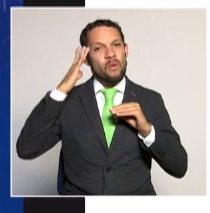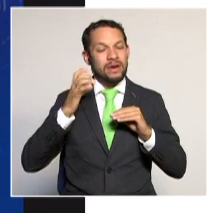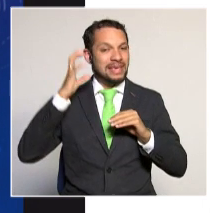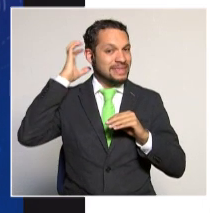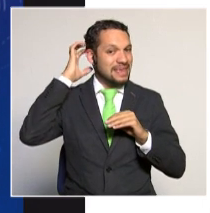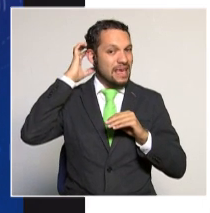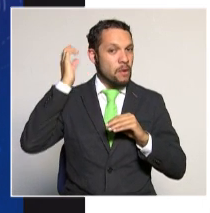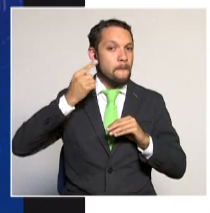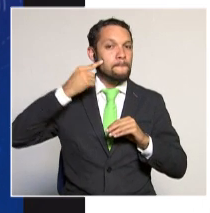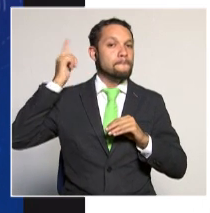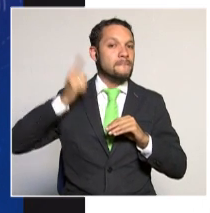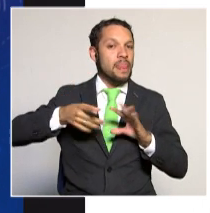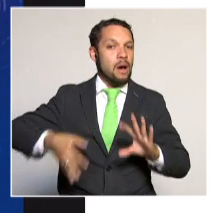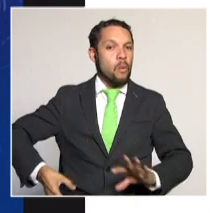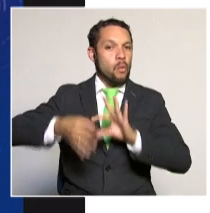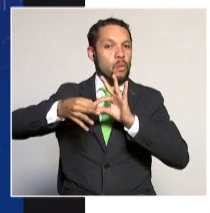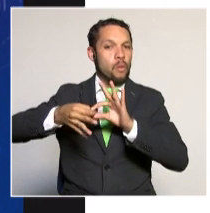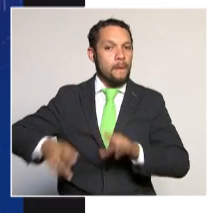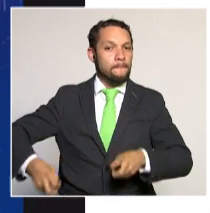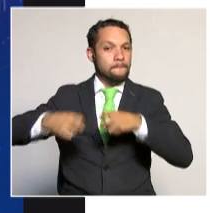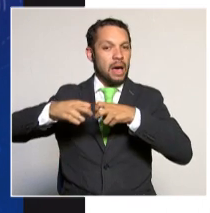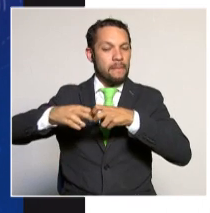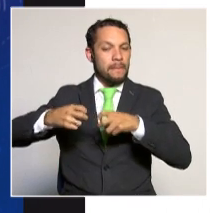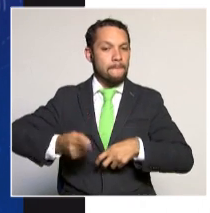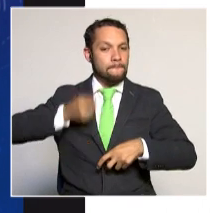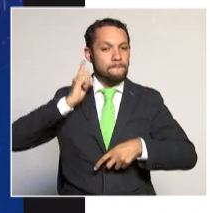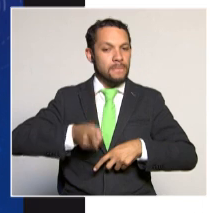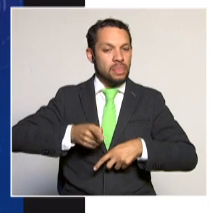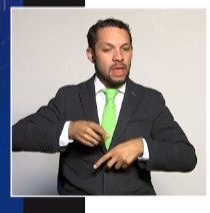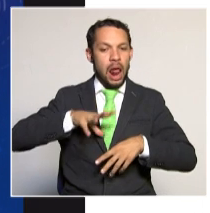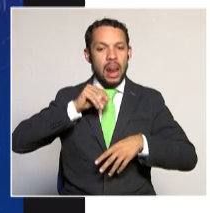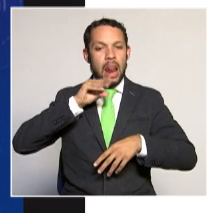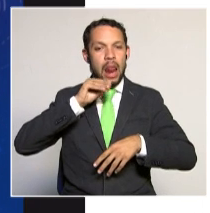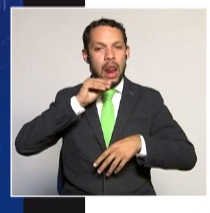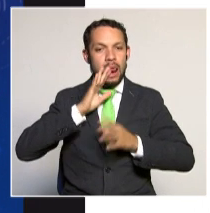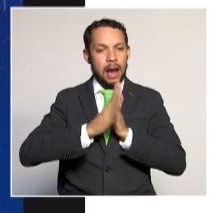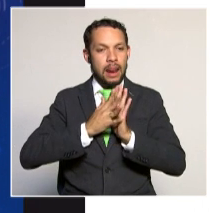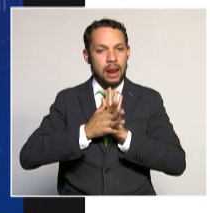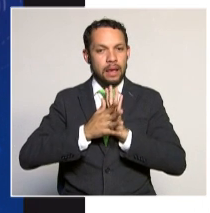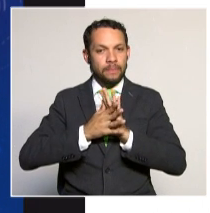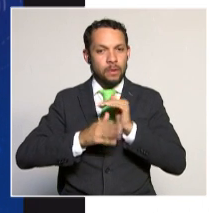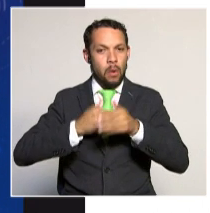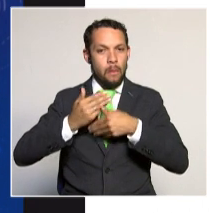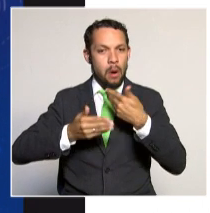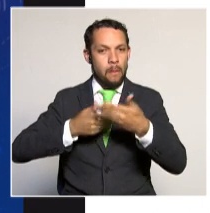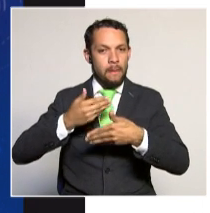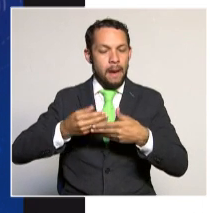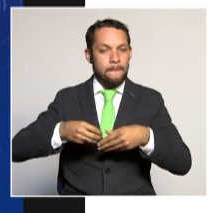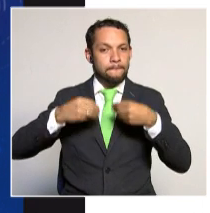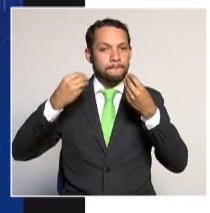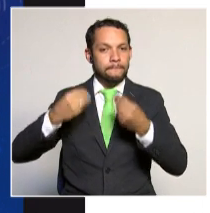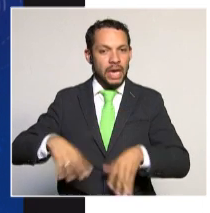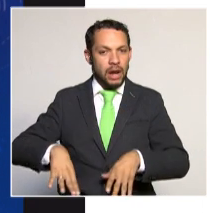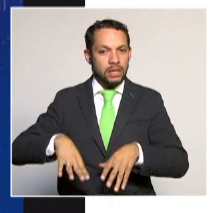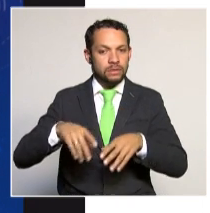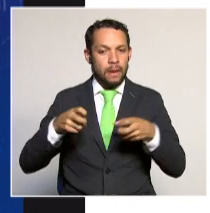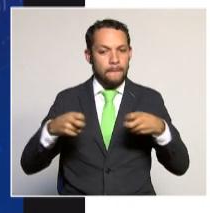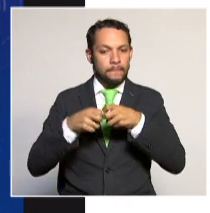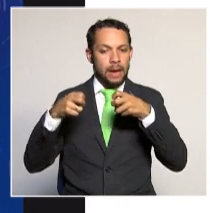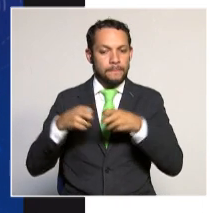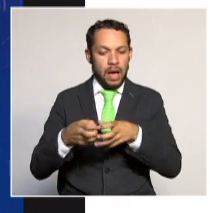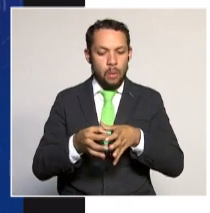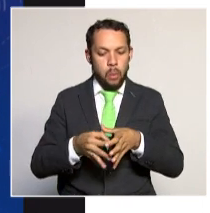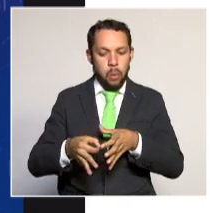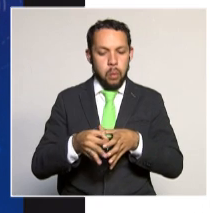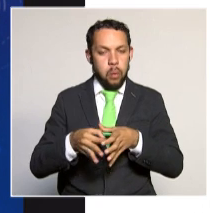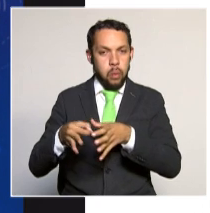se debe a conexiones que hacen mis neuronas en mi cerebro. Pero como esas neuronas se están perdiendo, y ya veremos en un instante qué es lo del